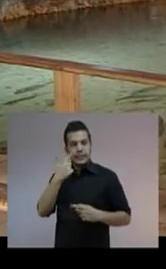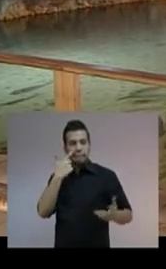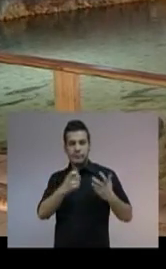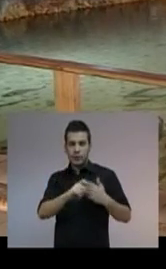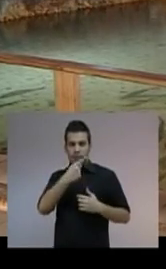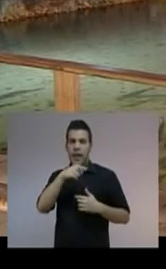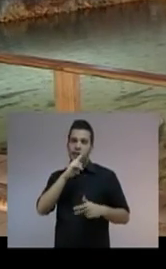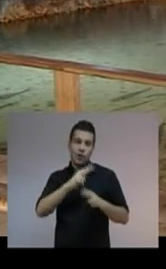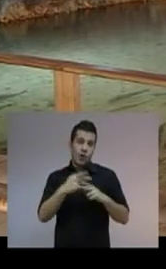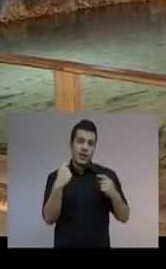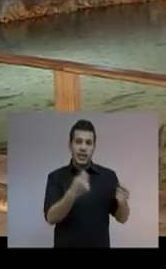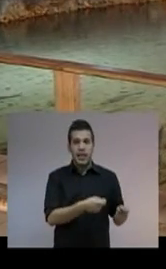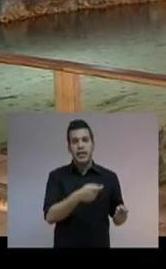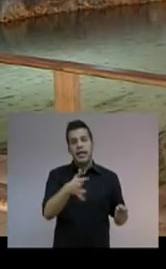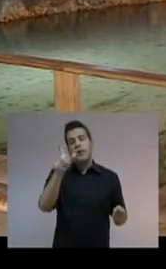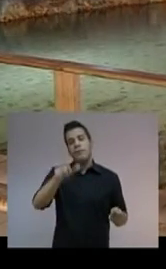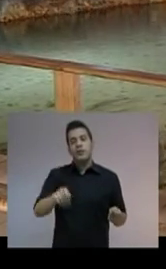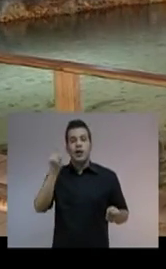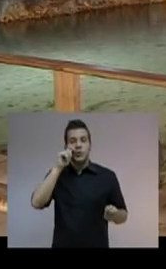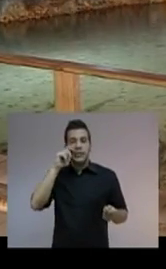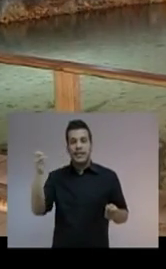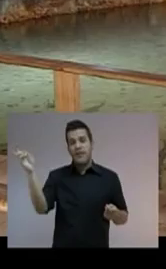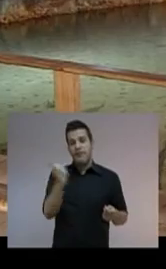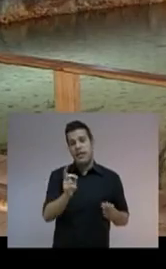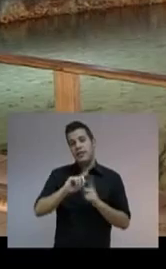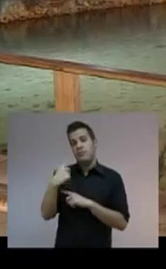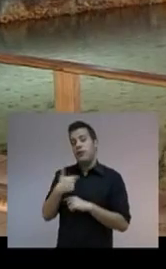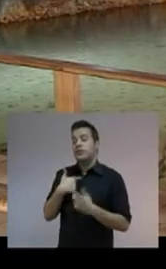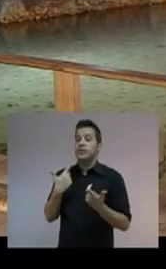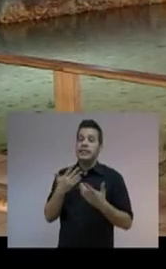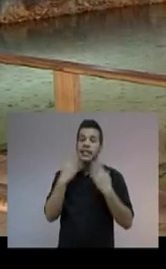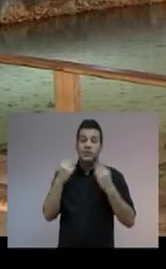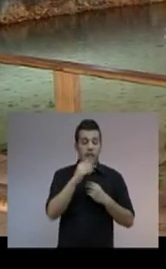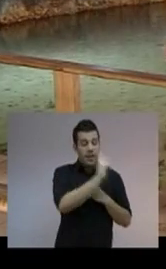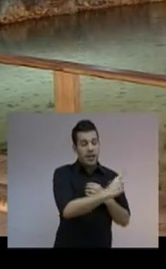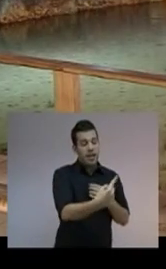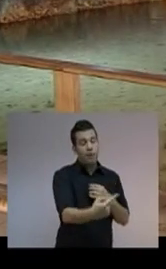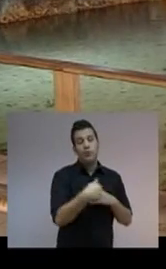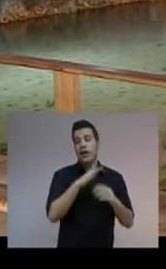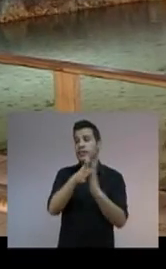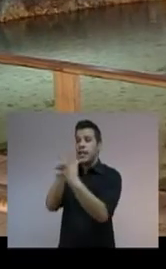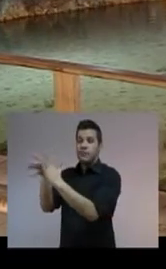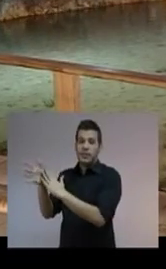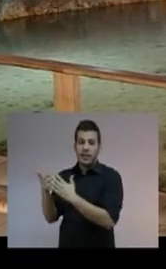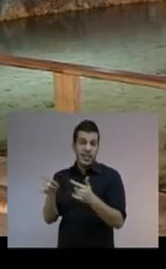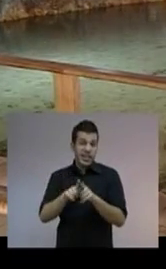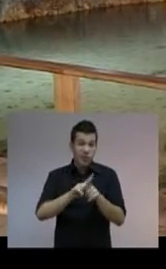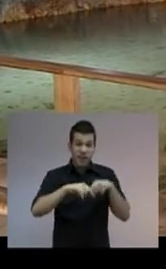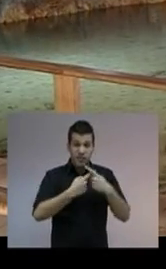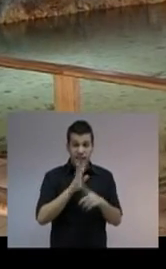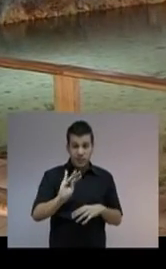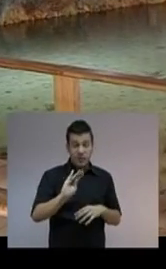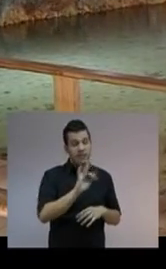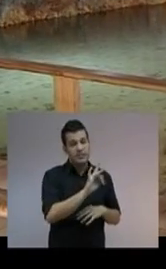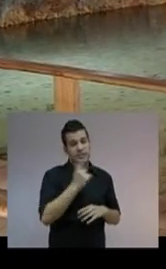propio y hace pues, bromas con los turistas que vienen aquí, pues contándole un poco la historia de cada uno. Como si fuera ya su pequeña familia, casi.